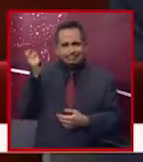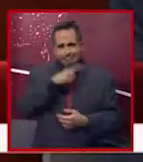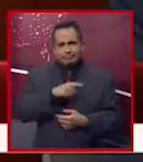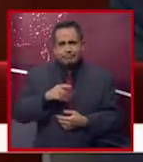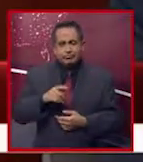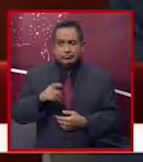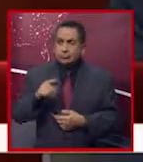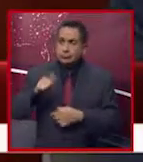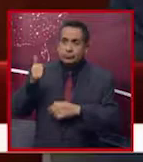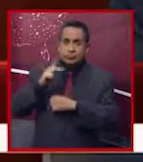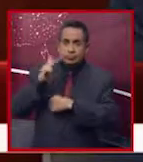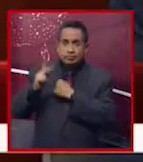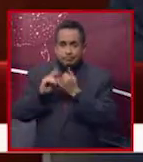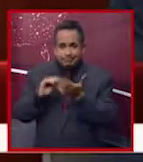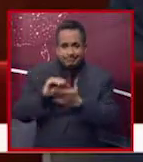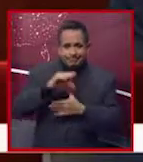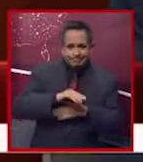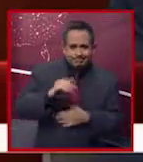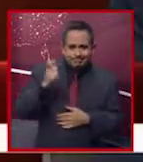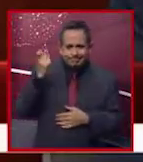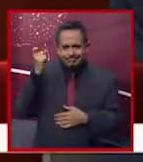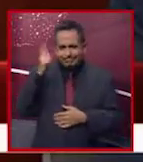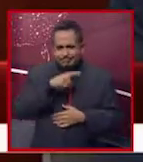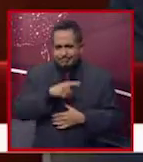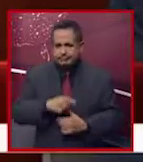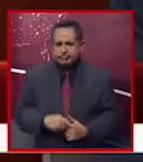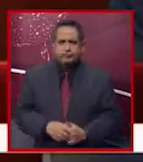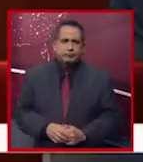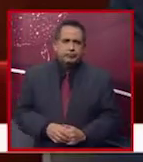el financiamiento externo.